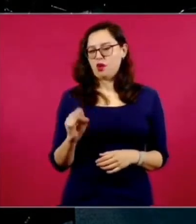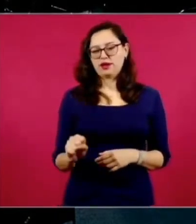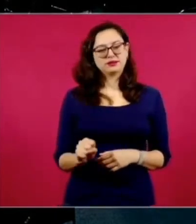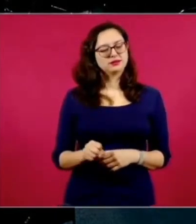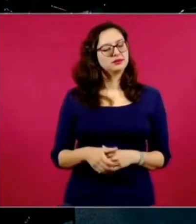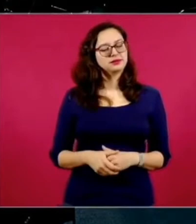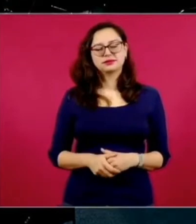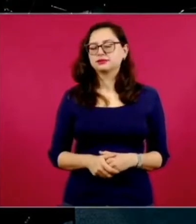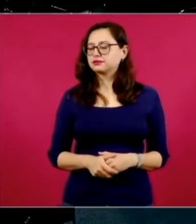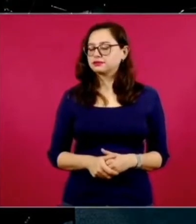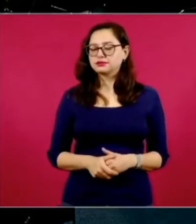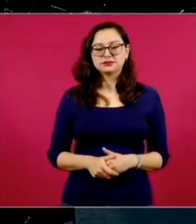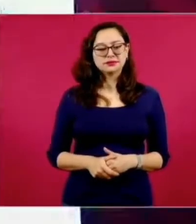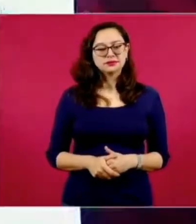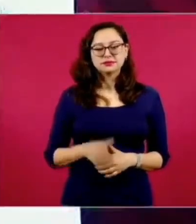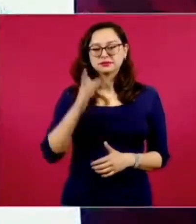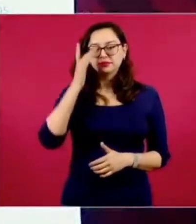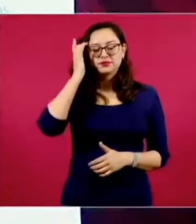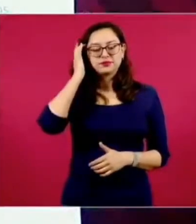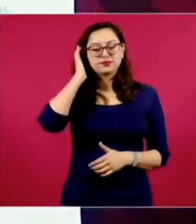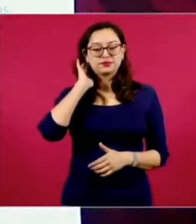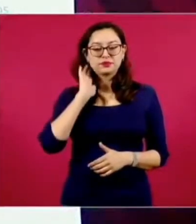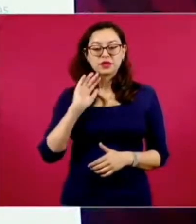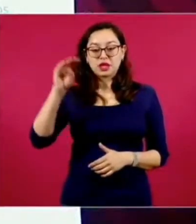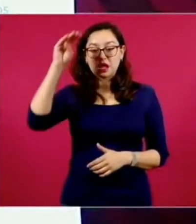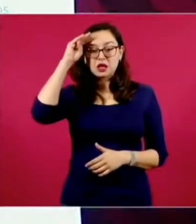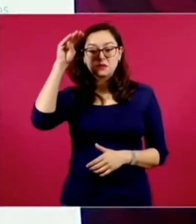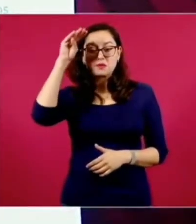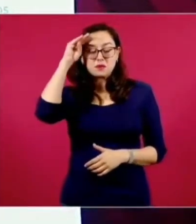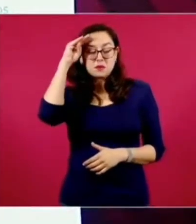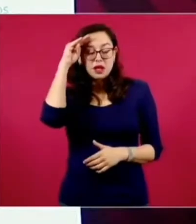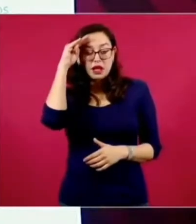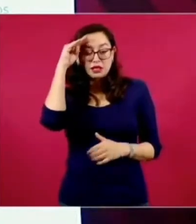Droga, que van